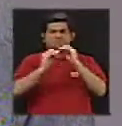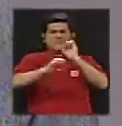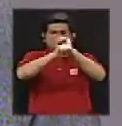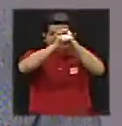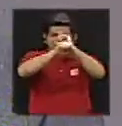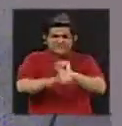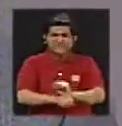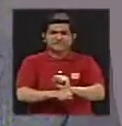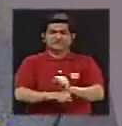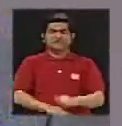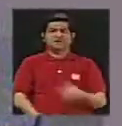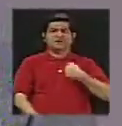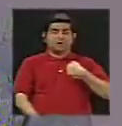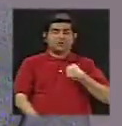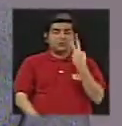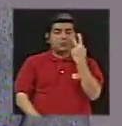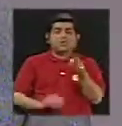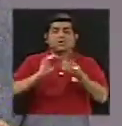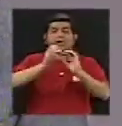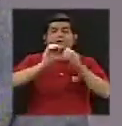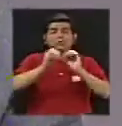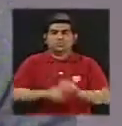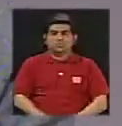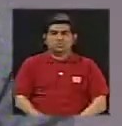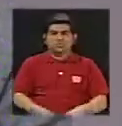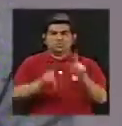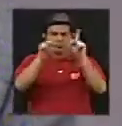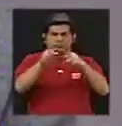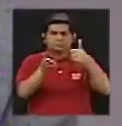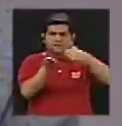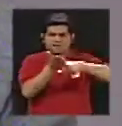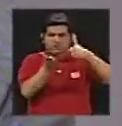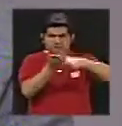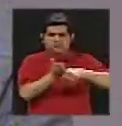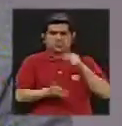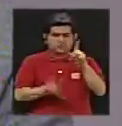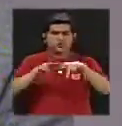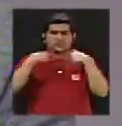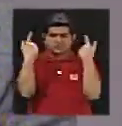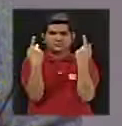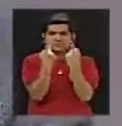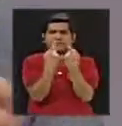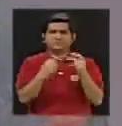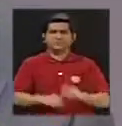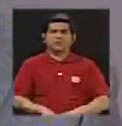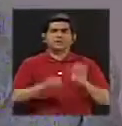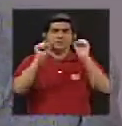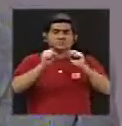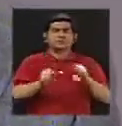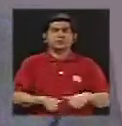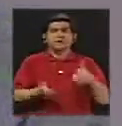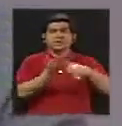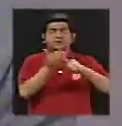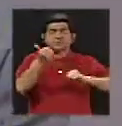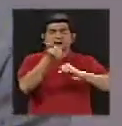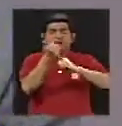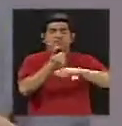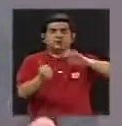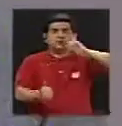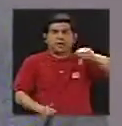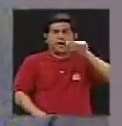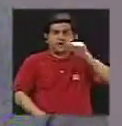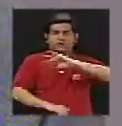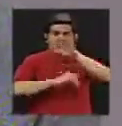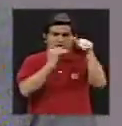conservadores, cuando uno va a los números, ¿cuánto fue la gente que votó, por ejemplo, de esos partidos y que podrían votar por Johnny, suponiendo que